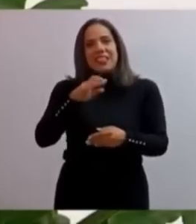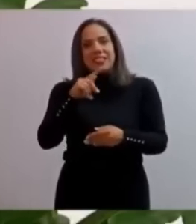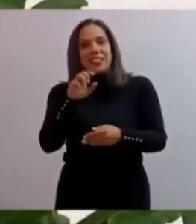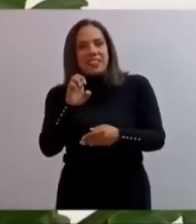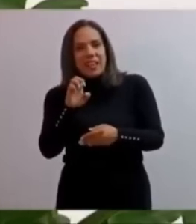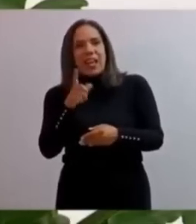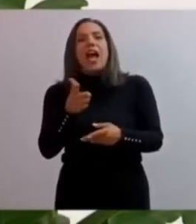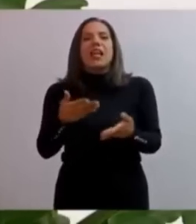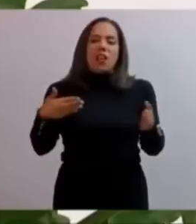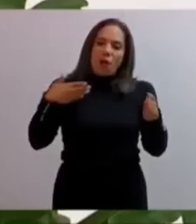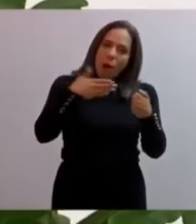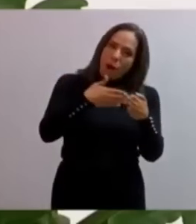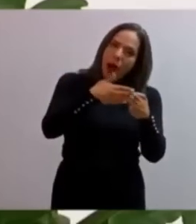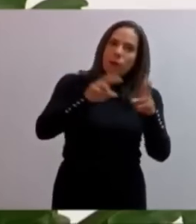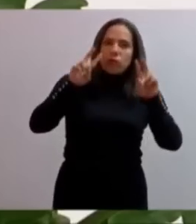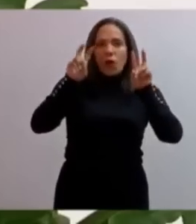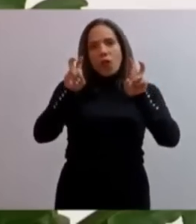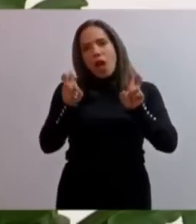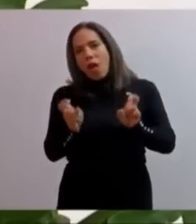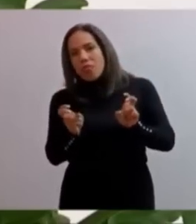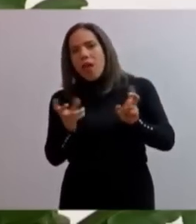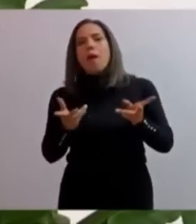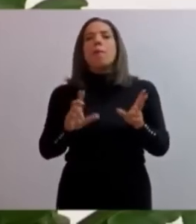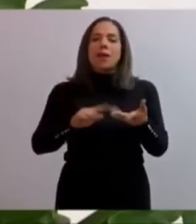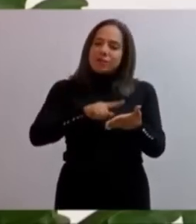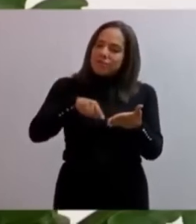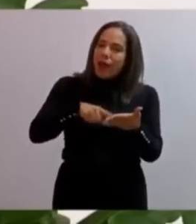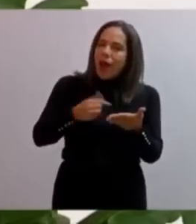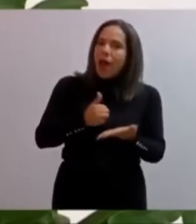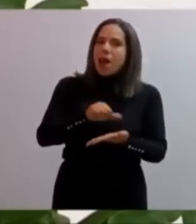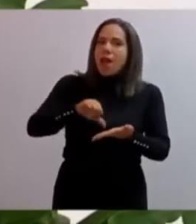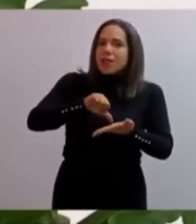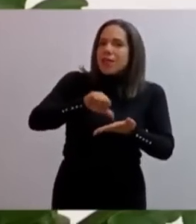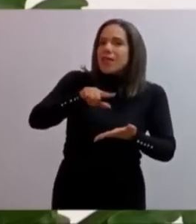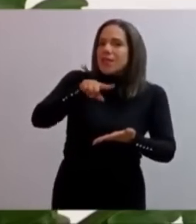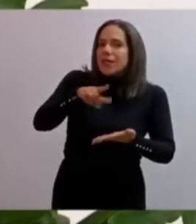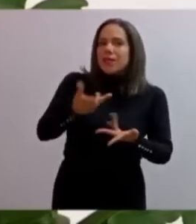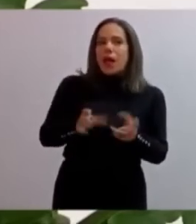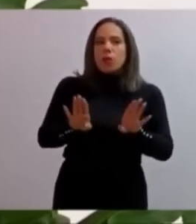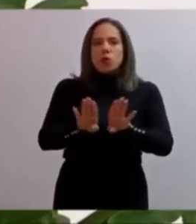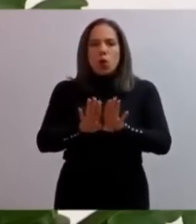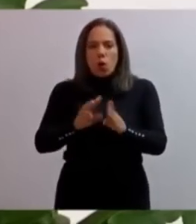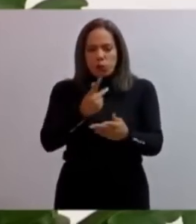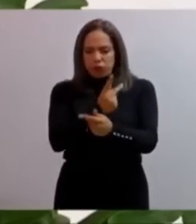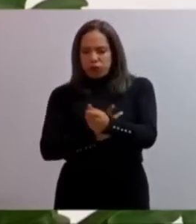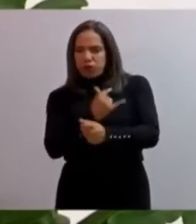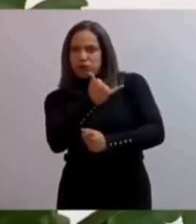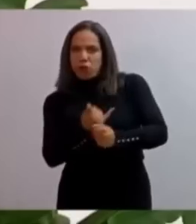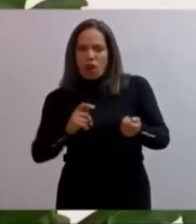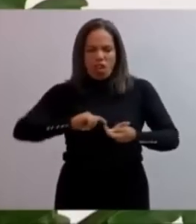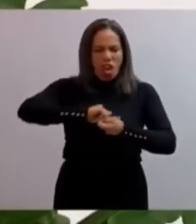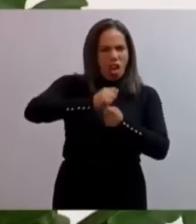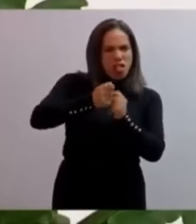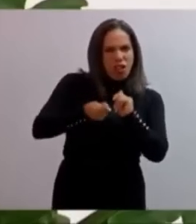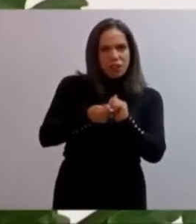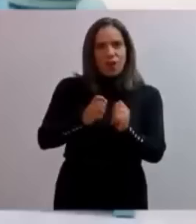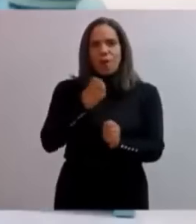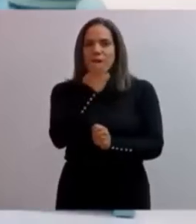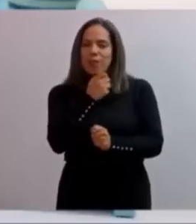asuntos educativos que son centrales para impulsar el proyecto de transformación con el que cada escuela está